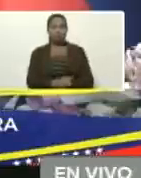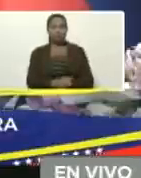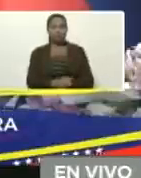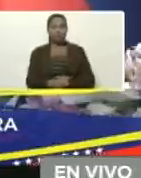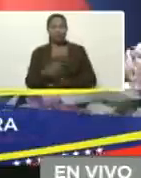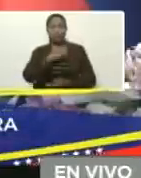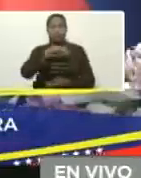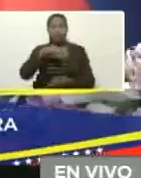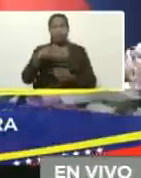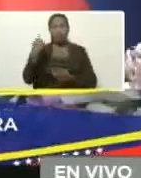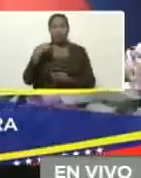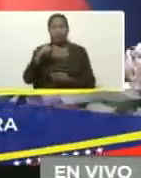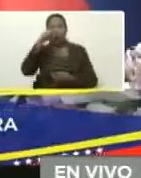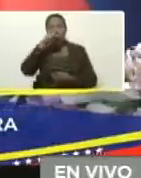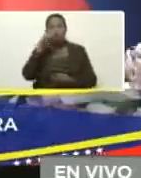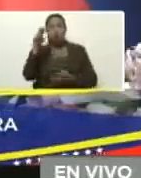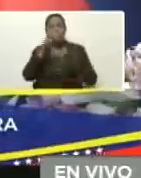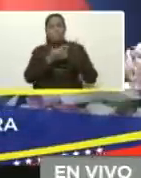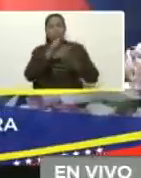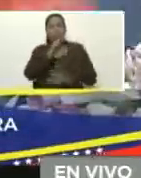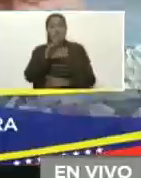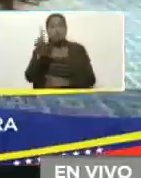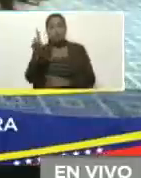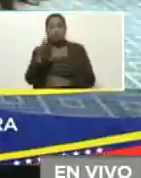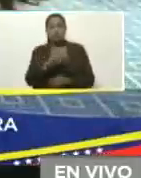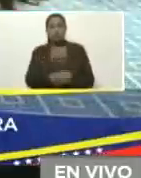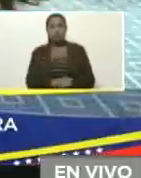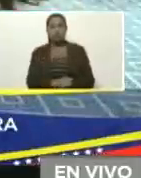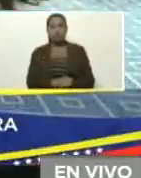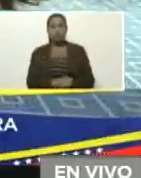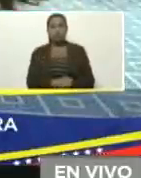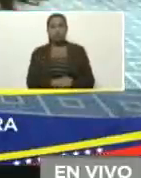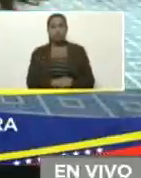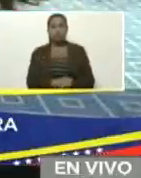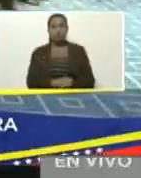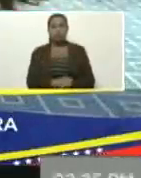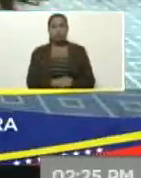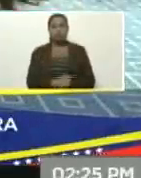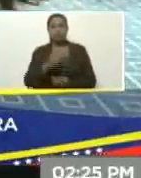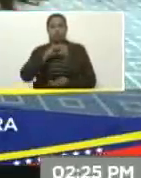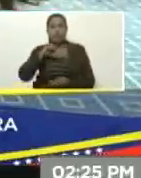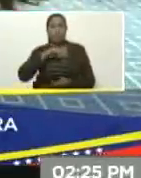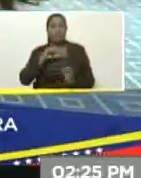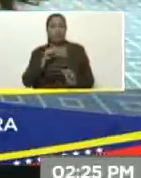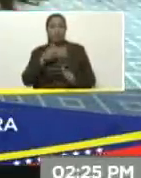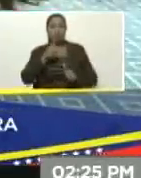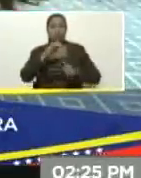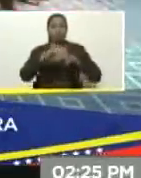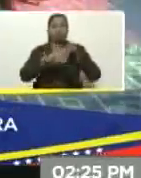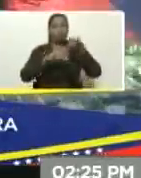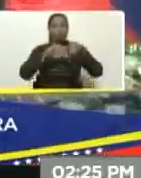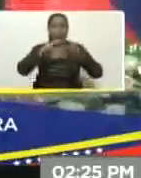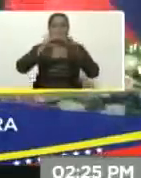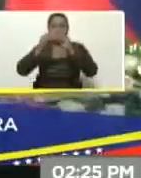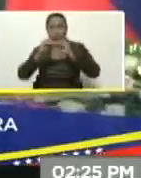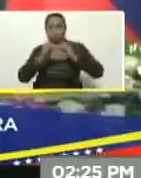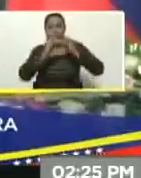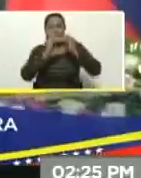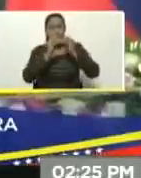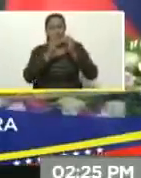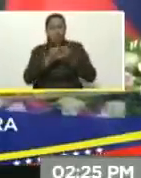Hemos tenido el año 2021 los primeros pasos de la estabilidad y la recuperación económica,